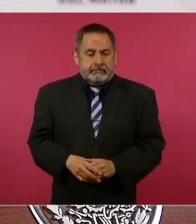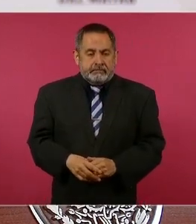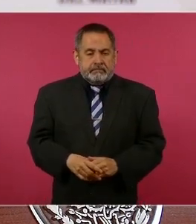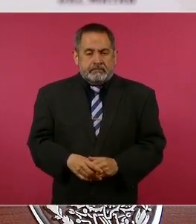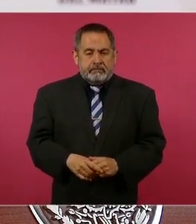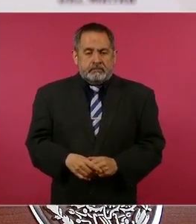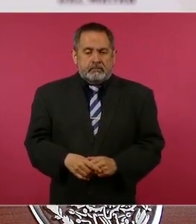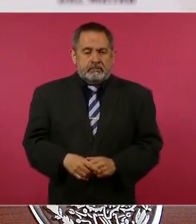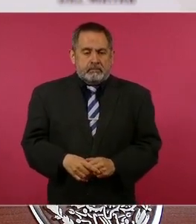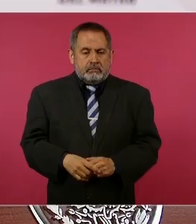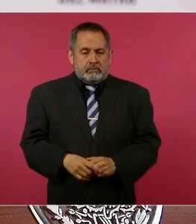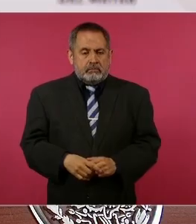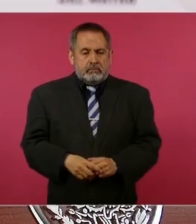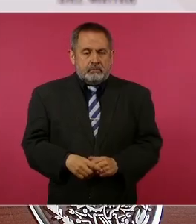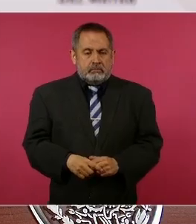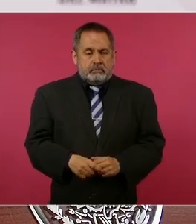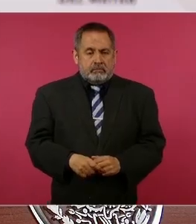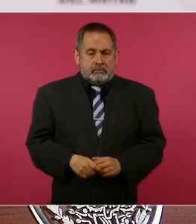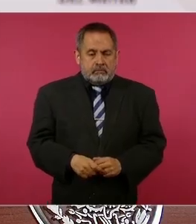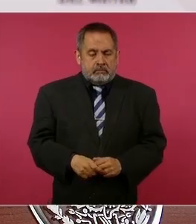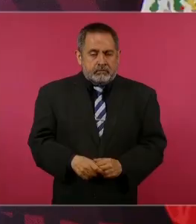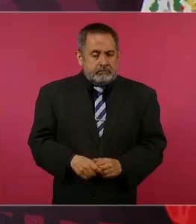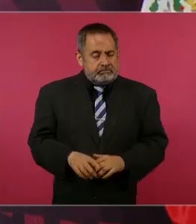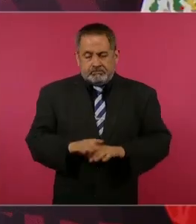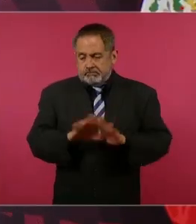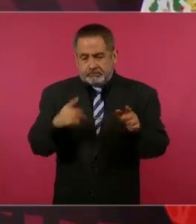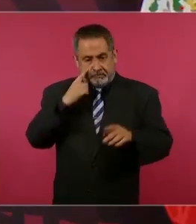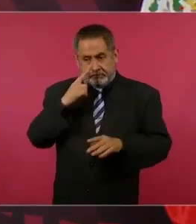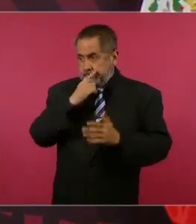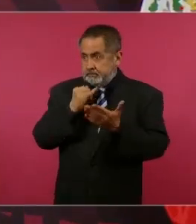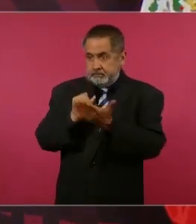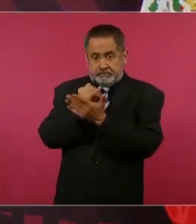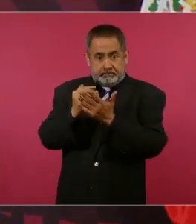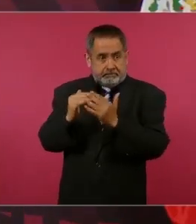En esencia, la democracia